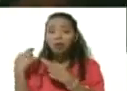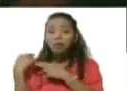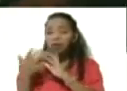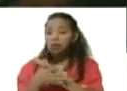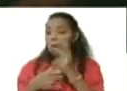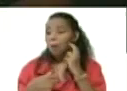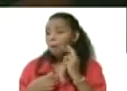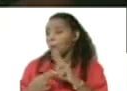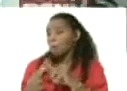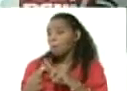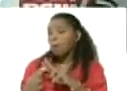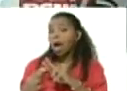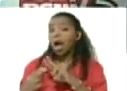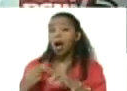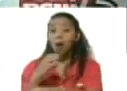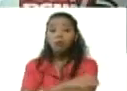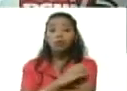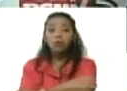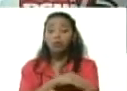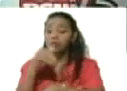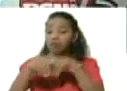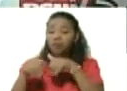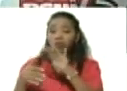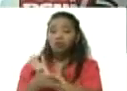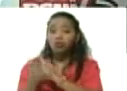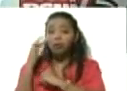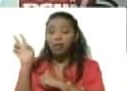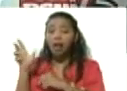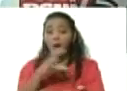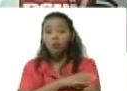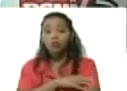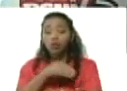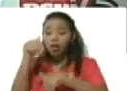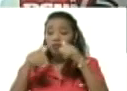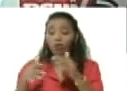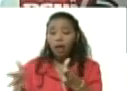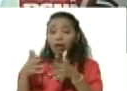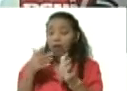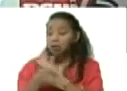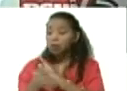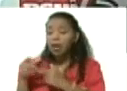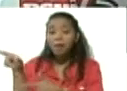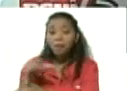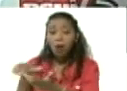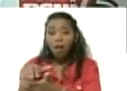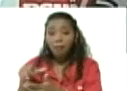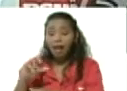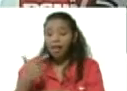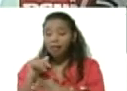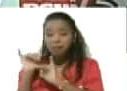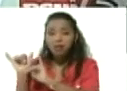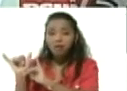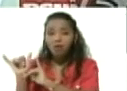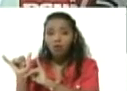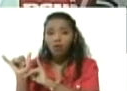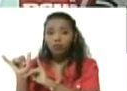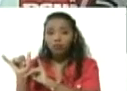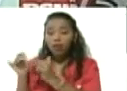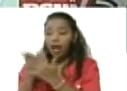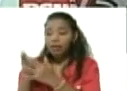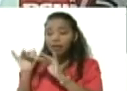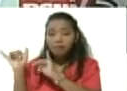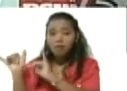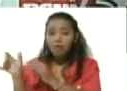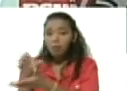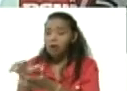Son de la oposición, salieron electos en las planchas de la oposición. Es un problema entre opositores. Eso lo han querido llevar ellos